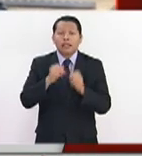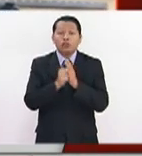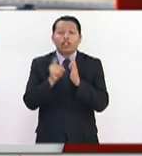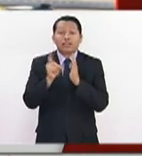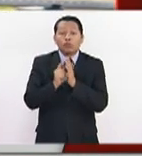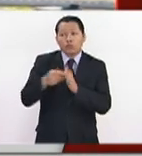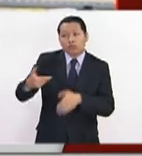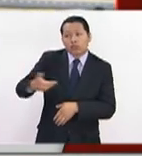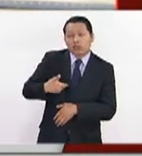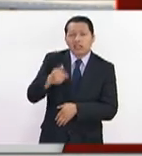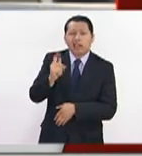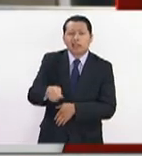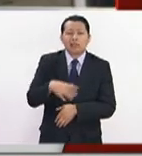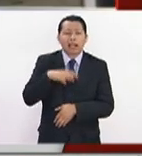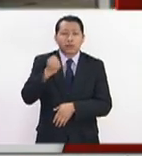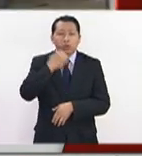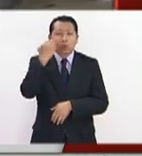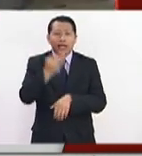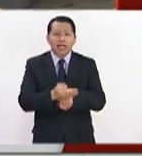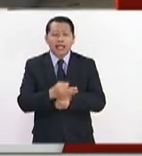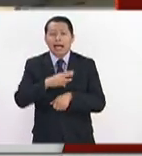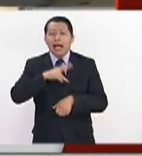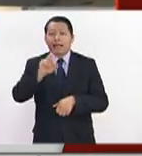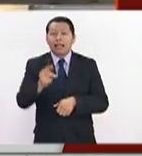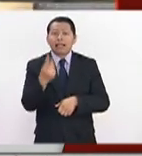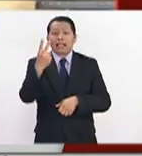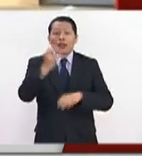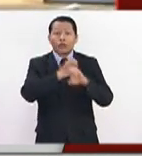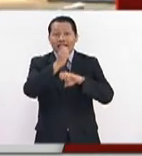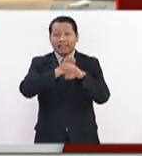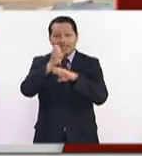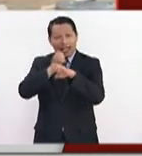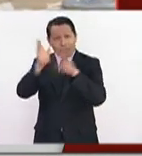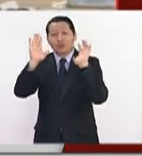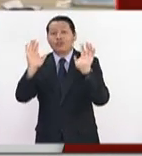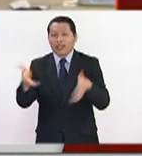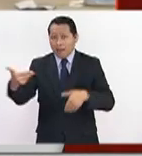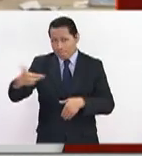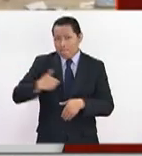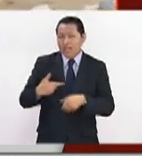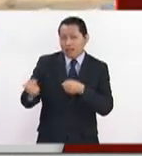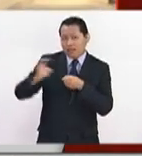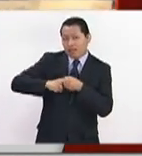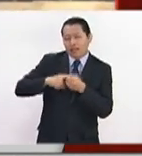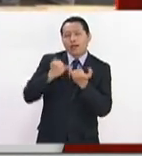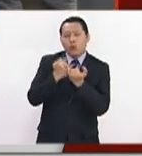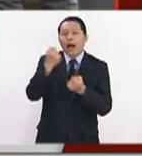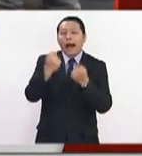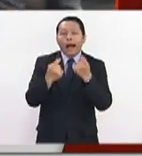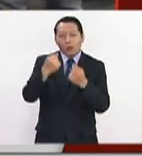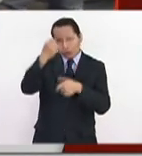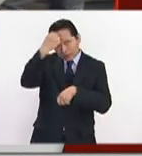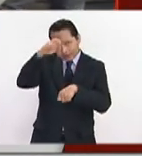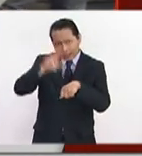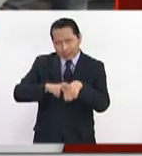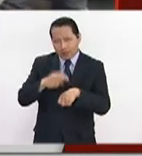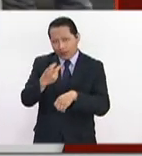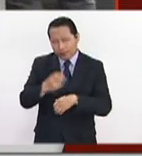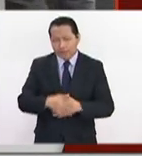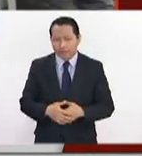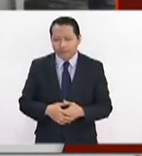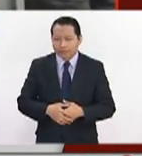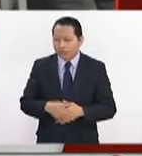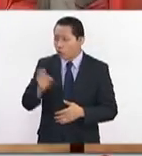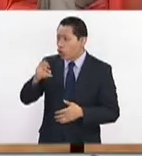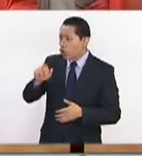solicitudes de estudiantes provenientes de 32 entidades federativas del país y algunos extranjeros. Esa es nuestra demanda actualmente.